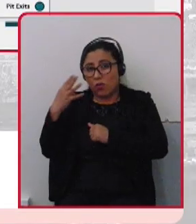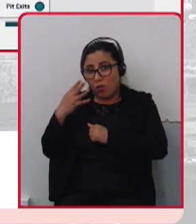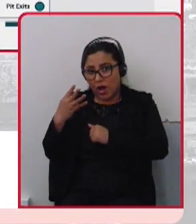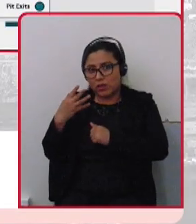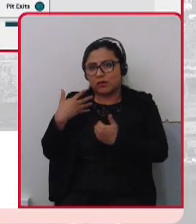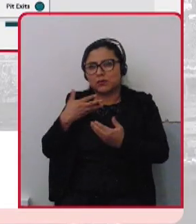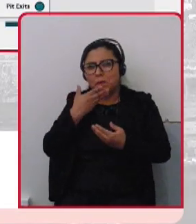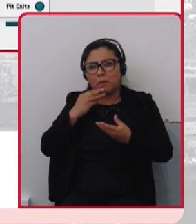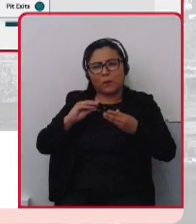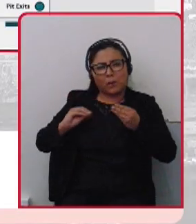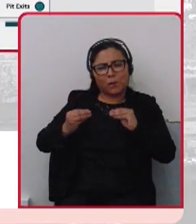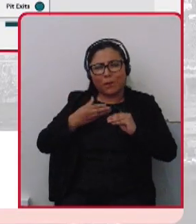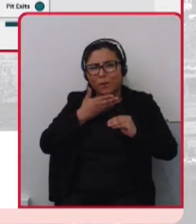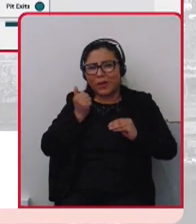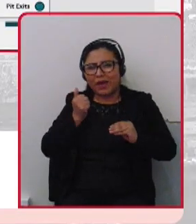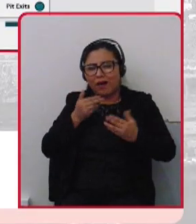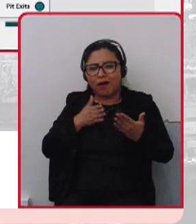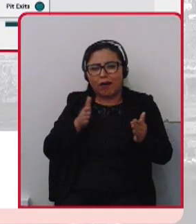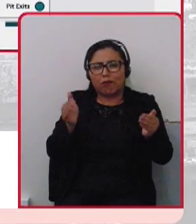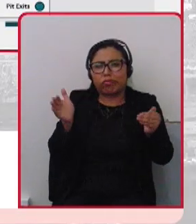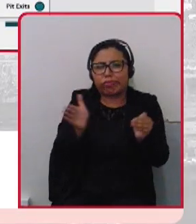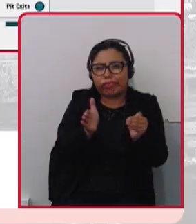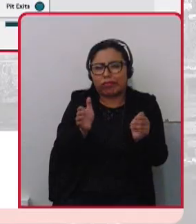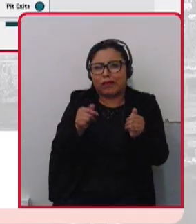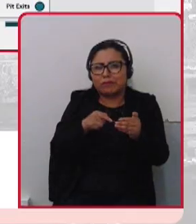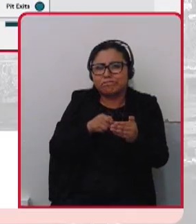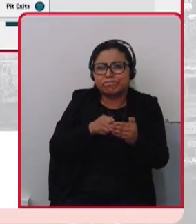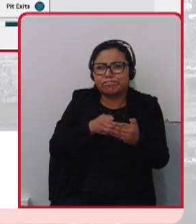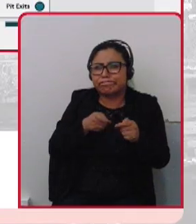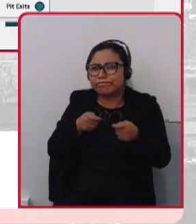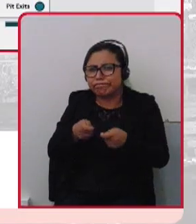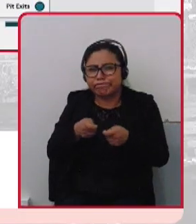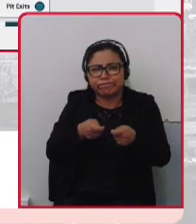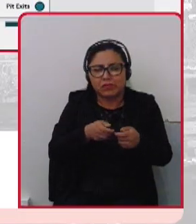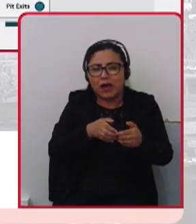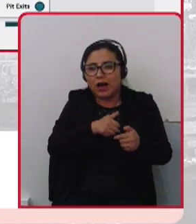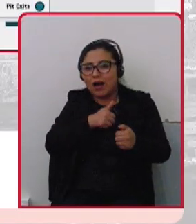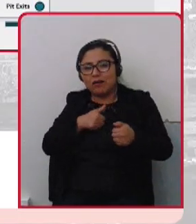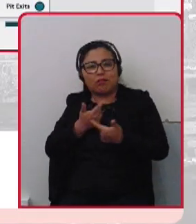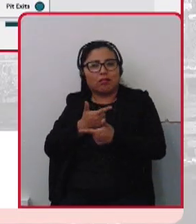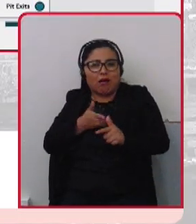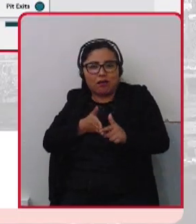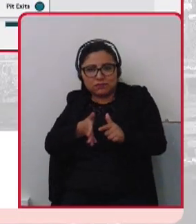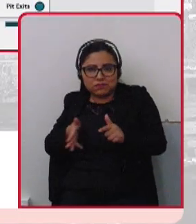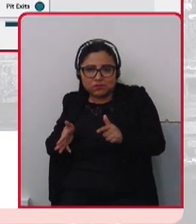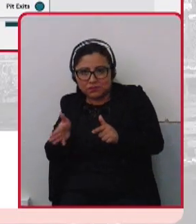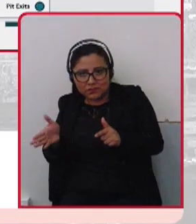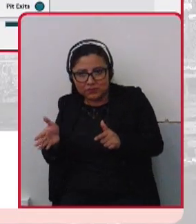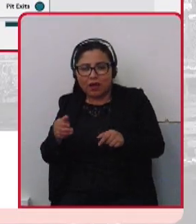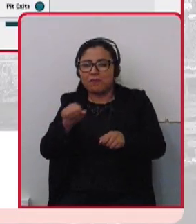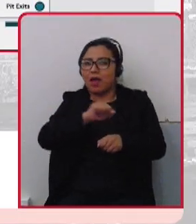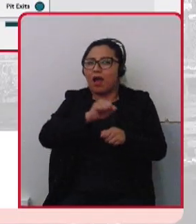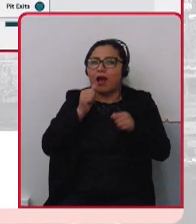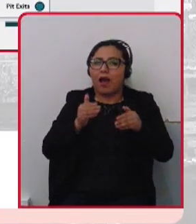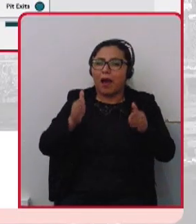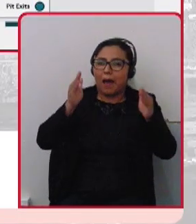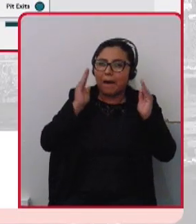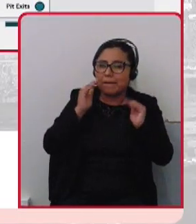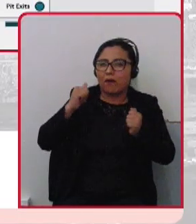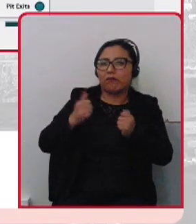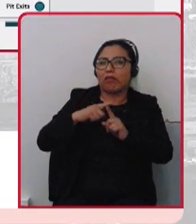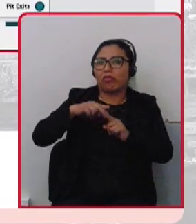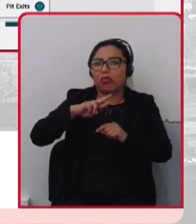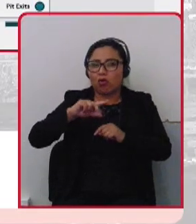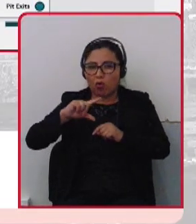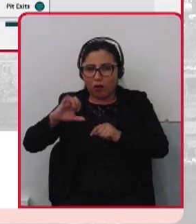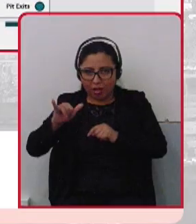un poco la presión que teníamos en la rampa 1, ¿no? O también usando estos túneles para camiones asistidos por trolley o simplemente